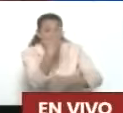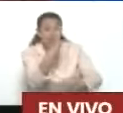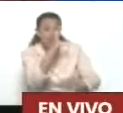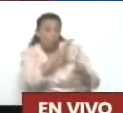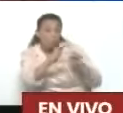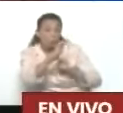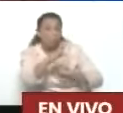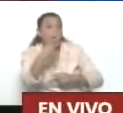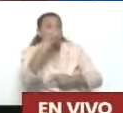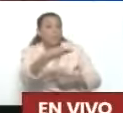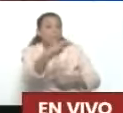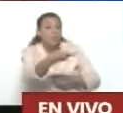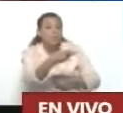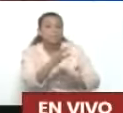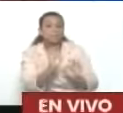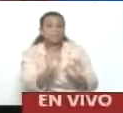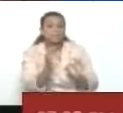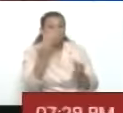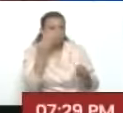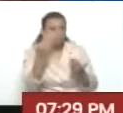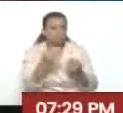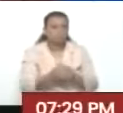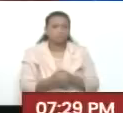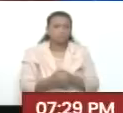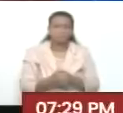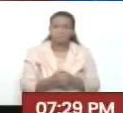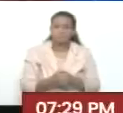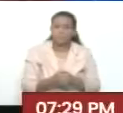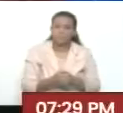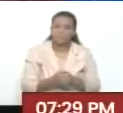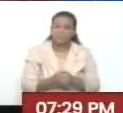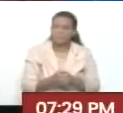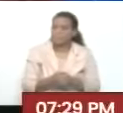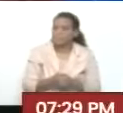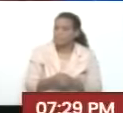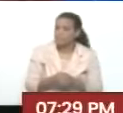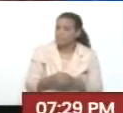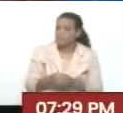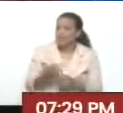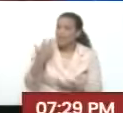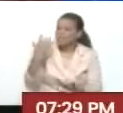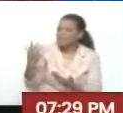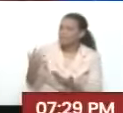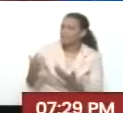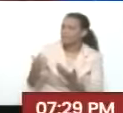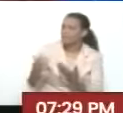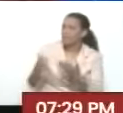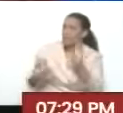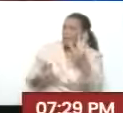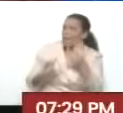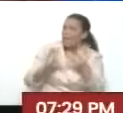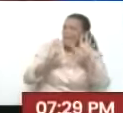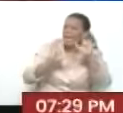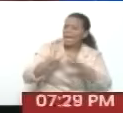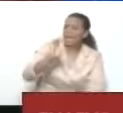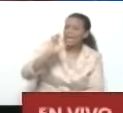socioculturales, políticos, en el seno de las sociedades, el 15M en España,